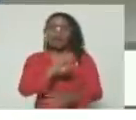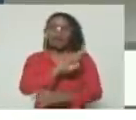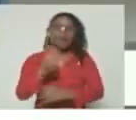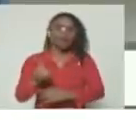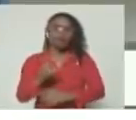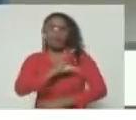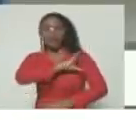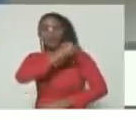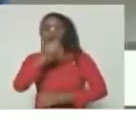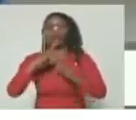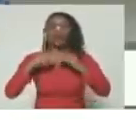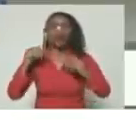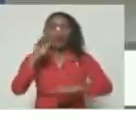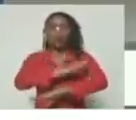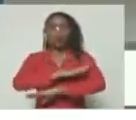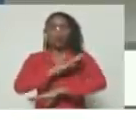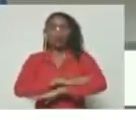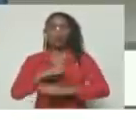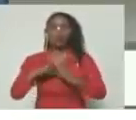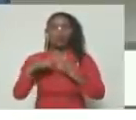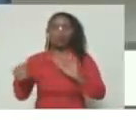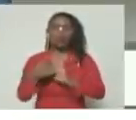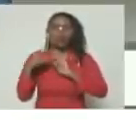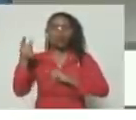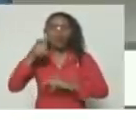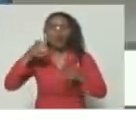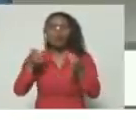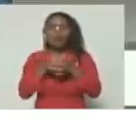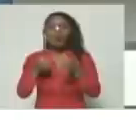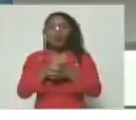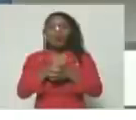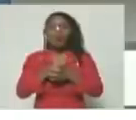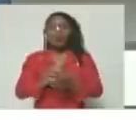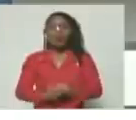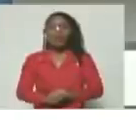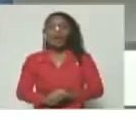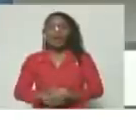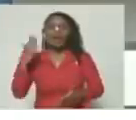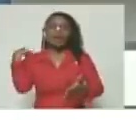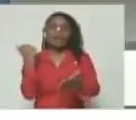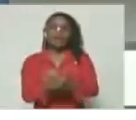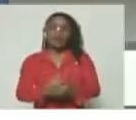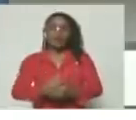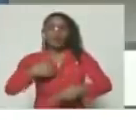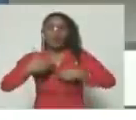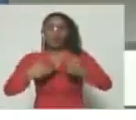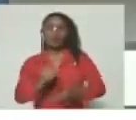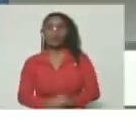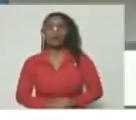rectoría de todas las actuaciones contra estos grupos delincuenciales, asesinos, criminales.